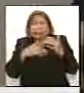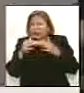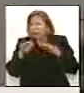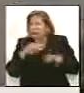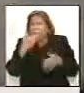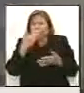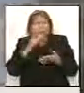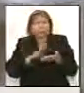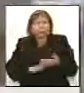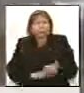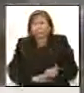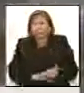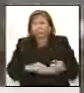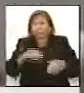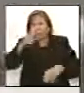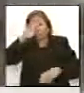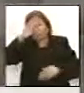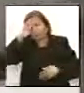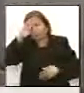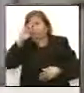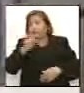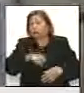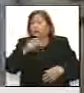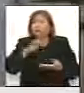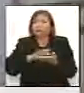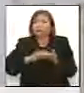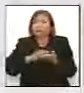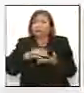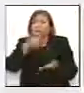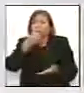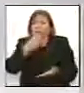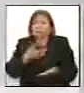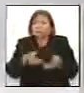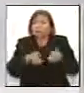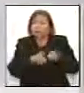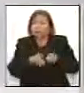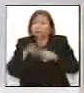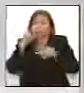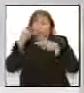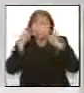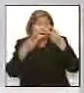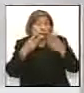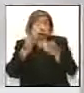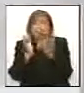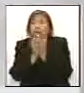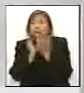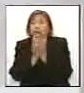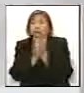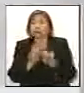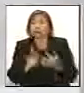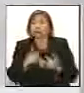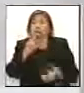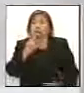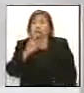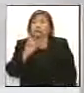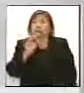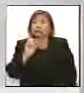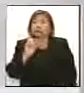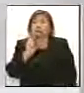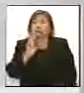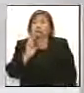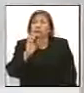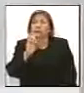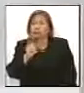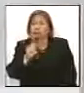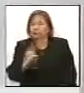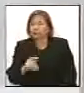los pacientes, así como la escasez de medicamentos. También visitó la institución educativa 20401